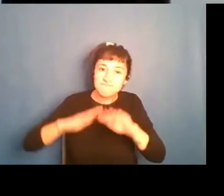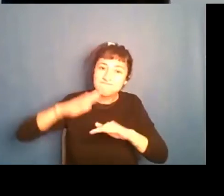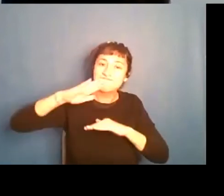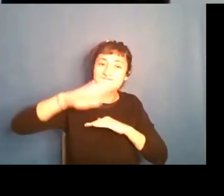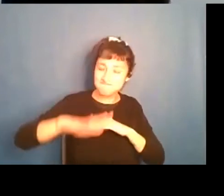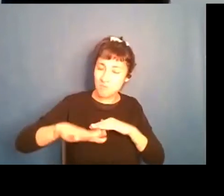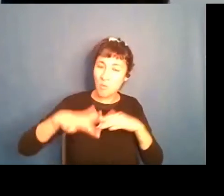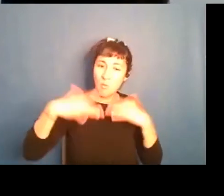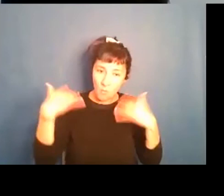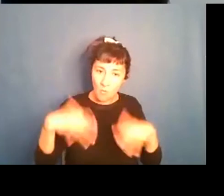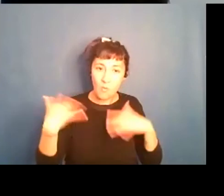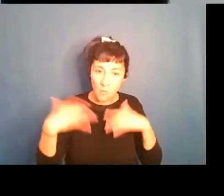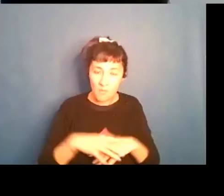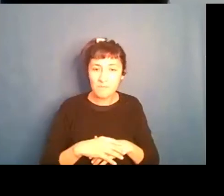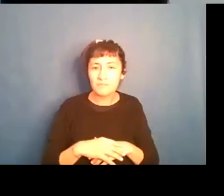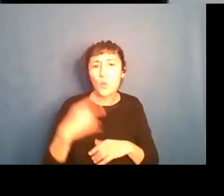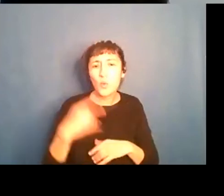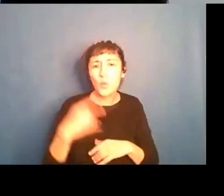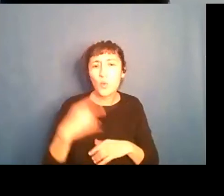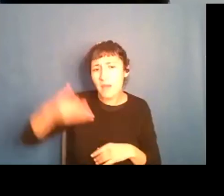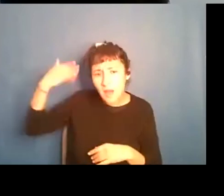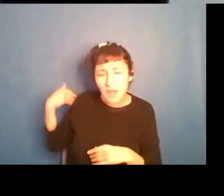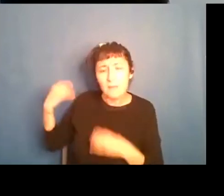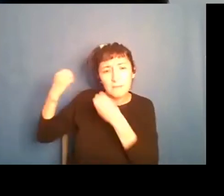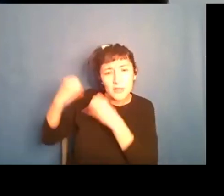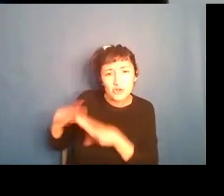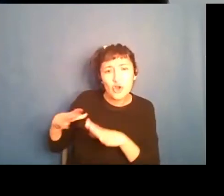día, hace una semana, lanzamos